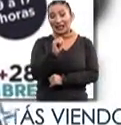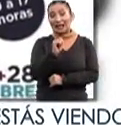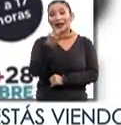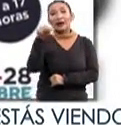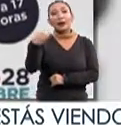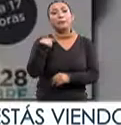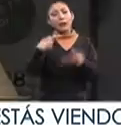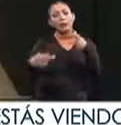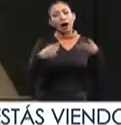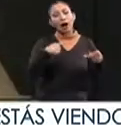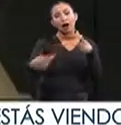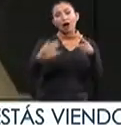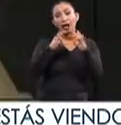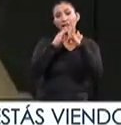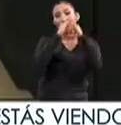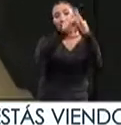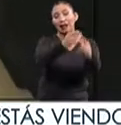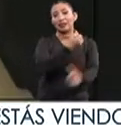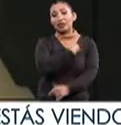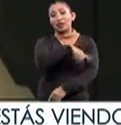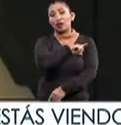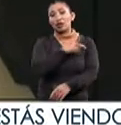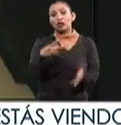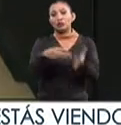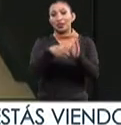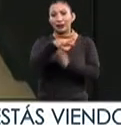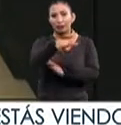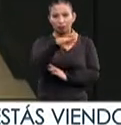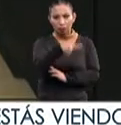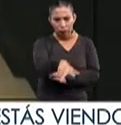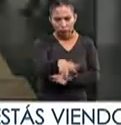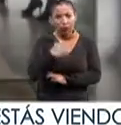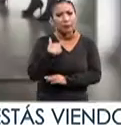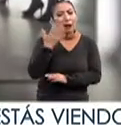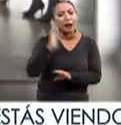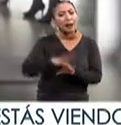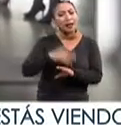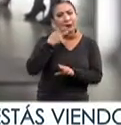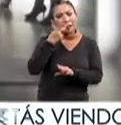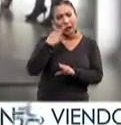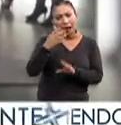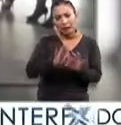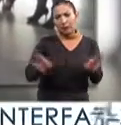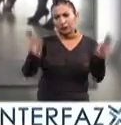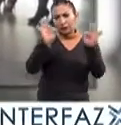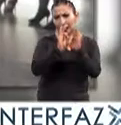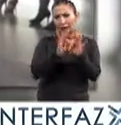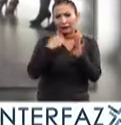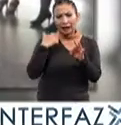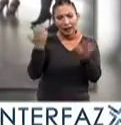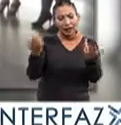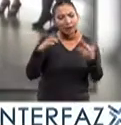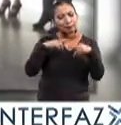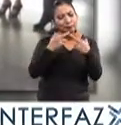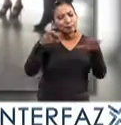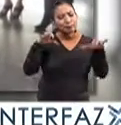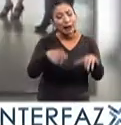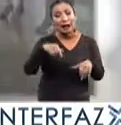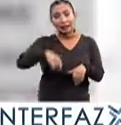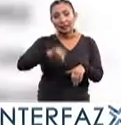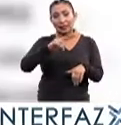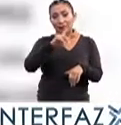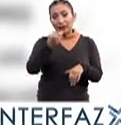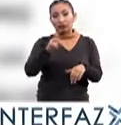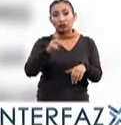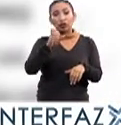Nacional organiza la Feria de Salud 2018 y para hablarnos de este importante encuentro estará en